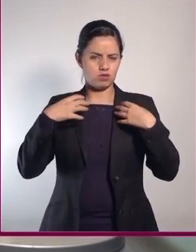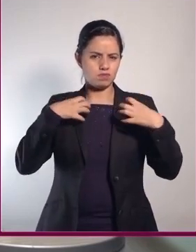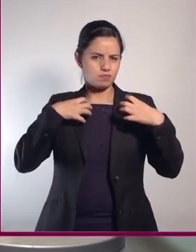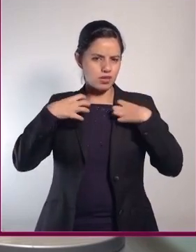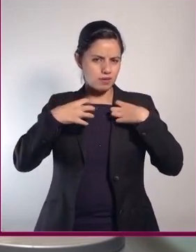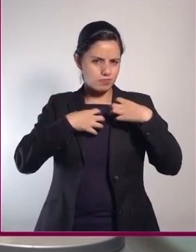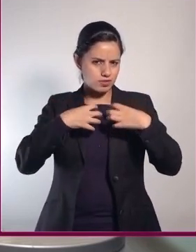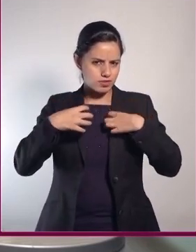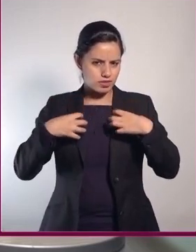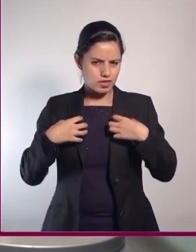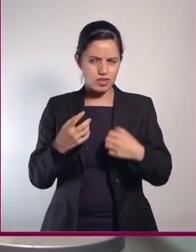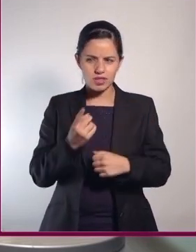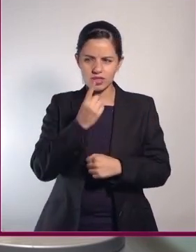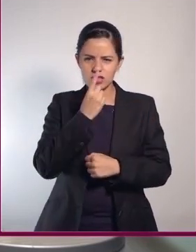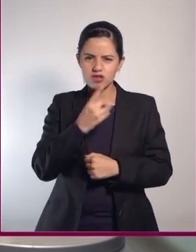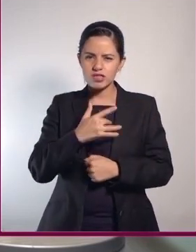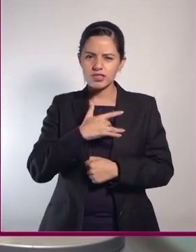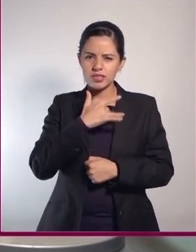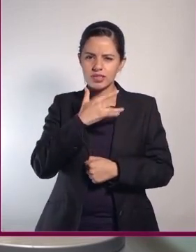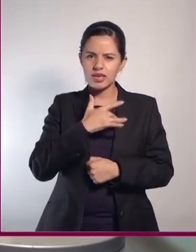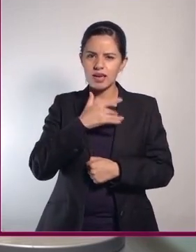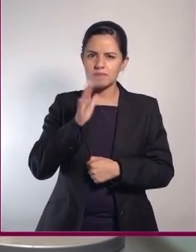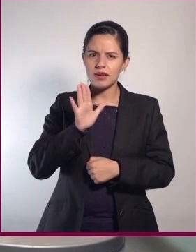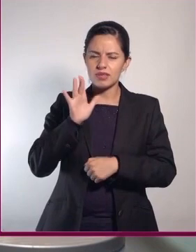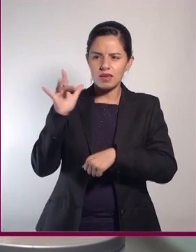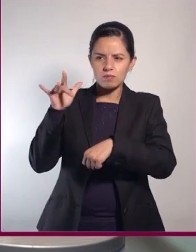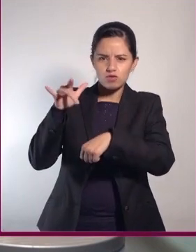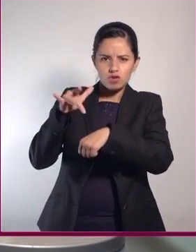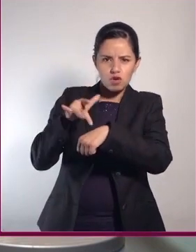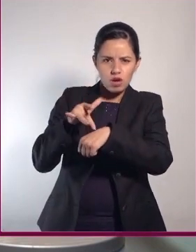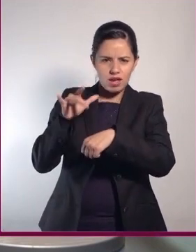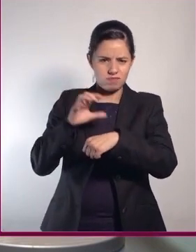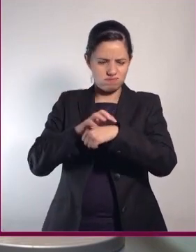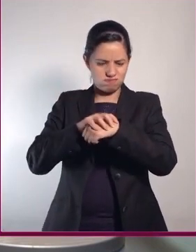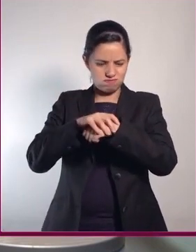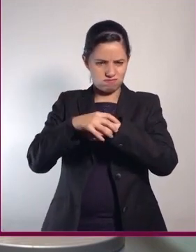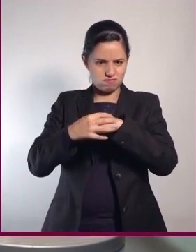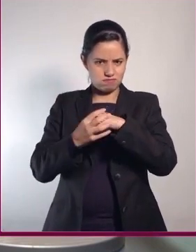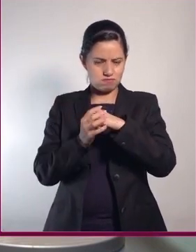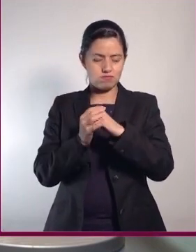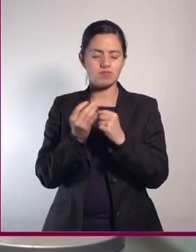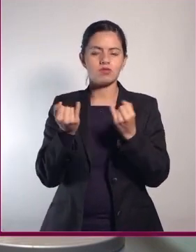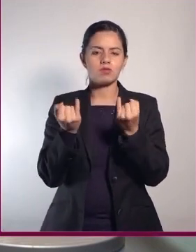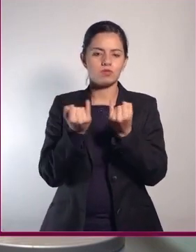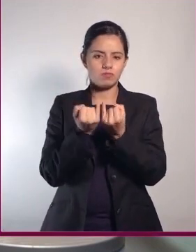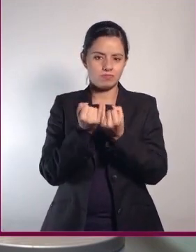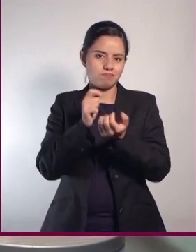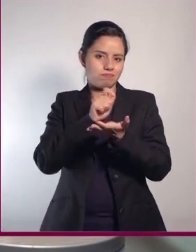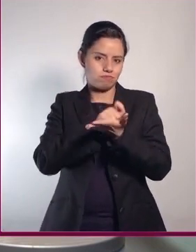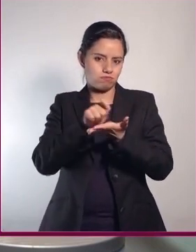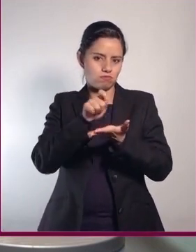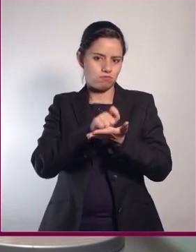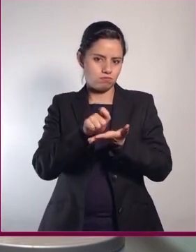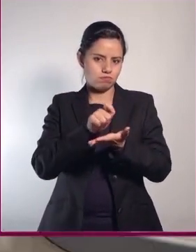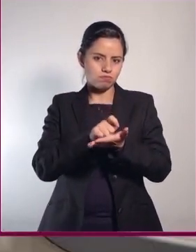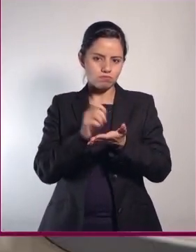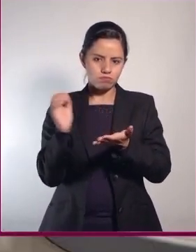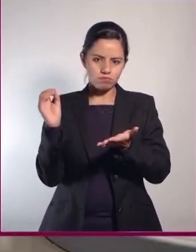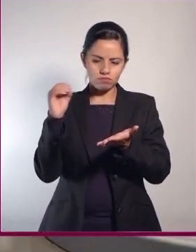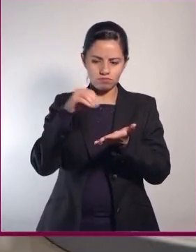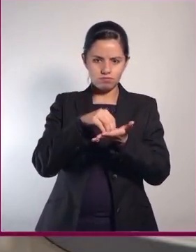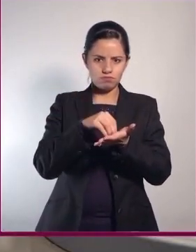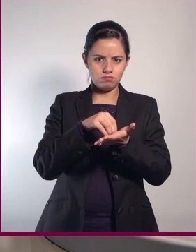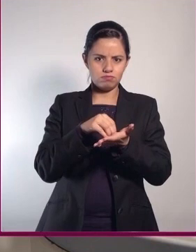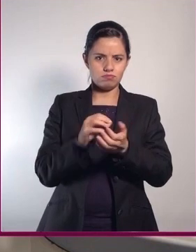y dijo que se sentía como tocar una bola de vendas. También dejó para la posteridad su frustración.